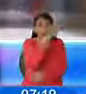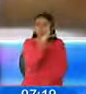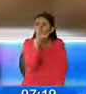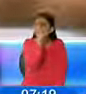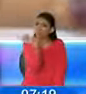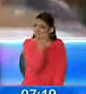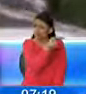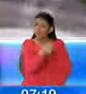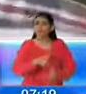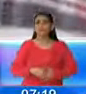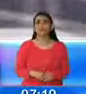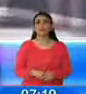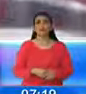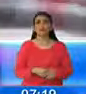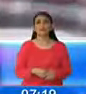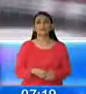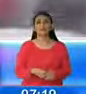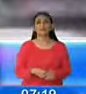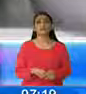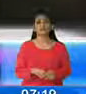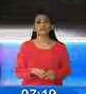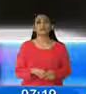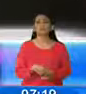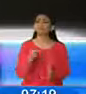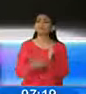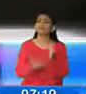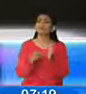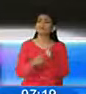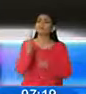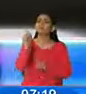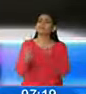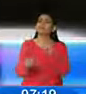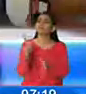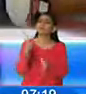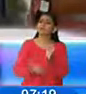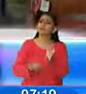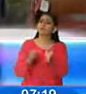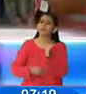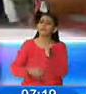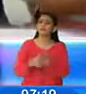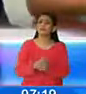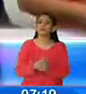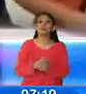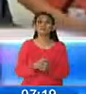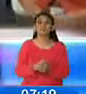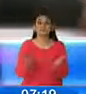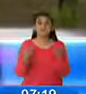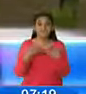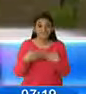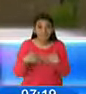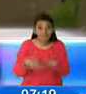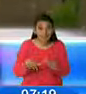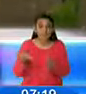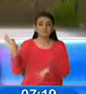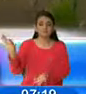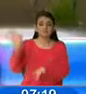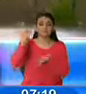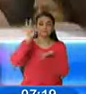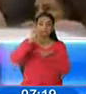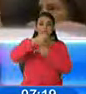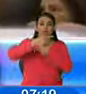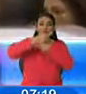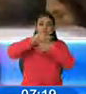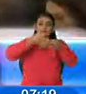Caballero. Caballero, ¿qué es lo que ha pasado? Dentro de la prensa. Poco después, el representante del CNE daba